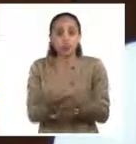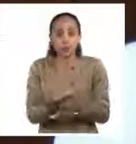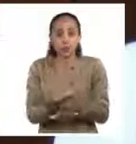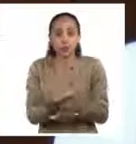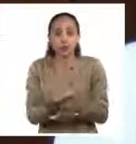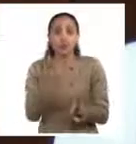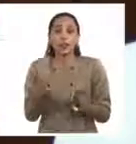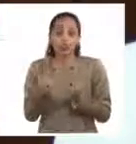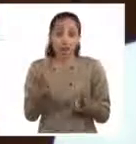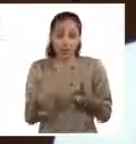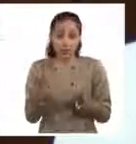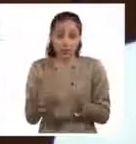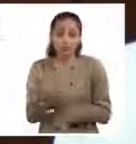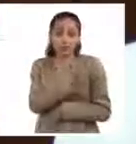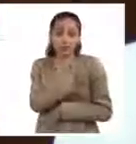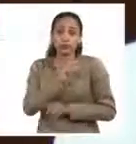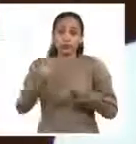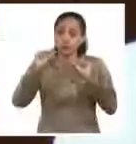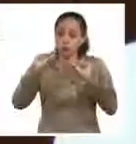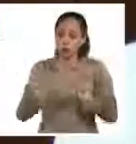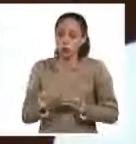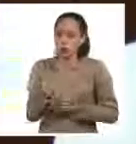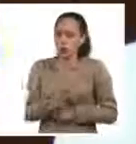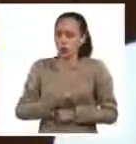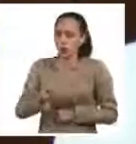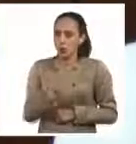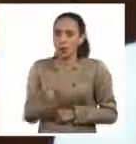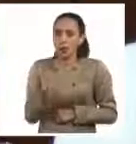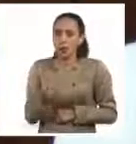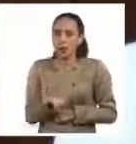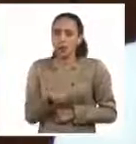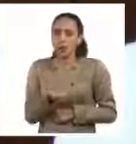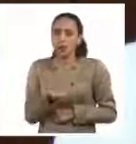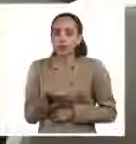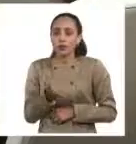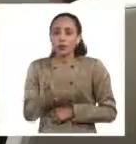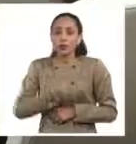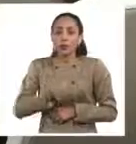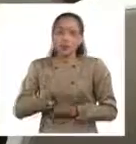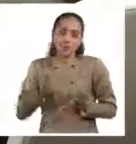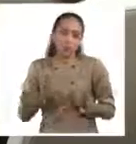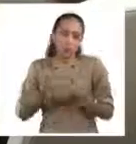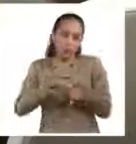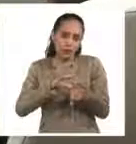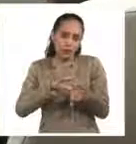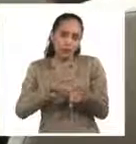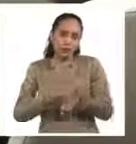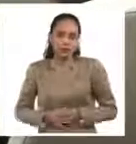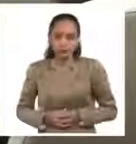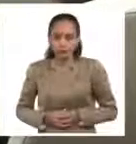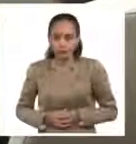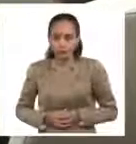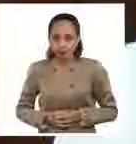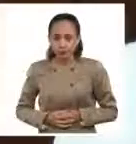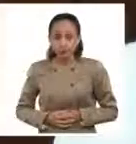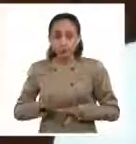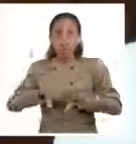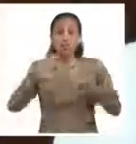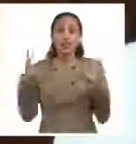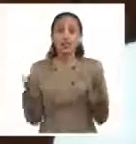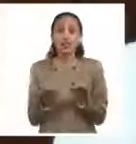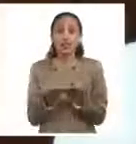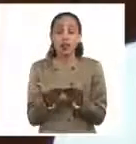de las edades y una reducción muy importante de las formas moderadas y severas de la enfermedad. Y de manera general, en